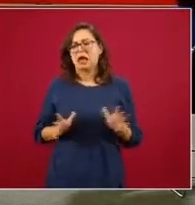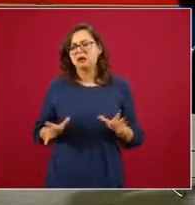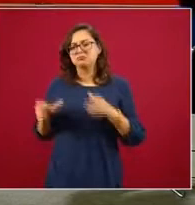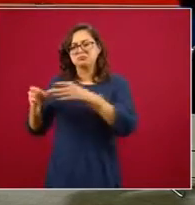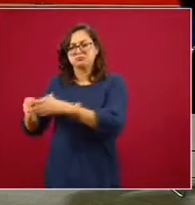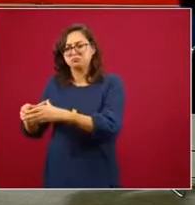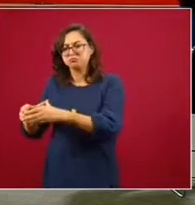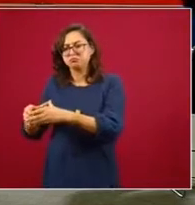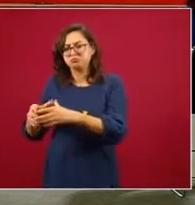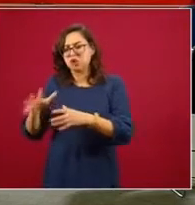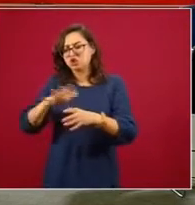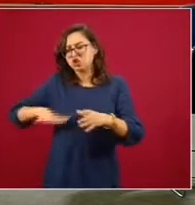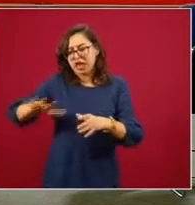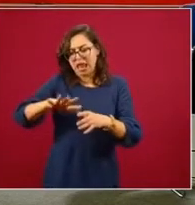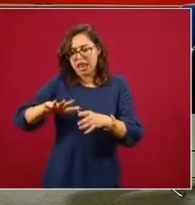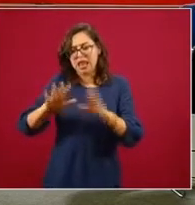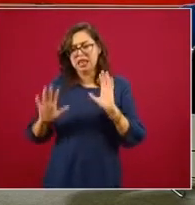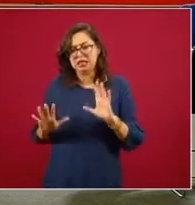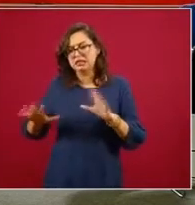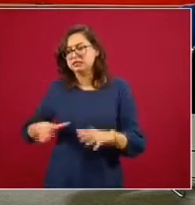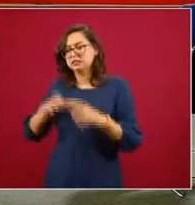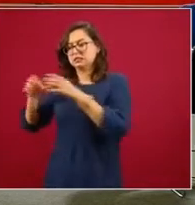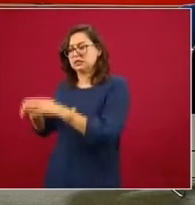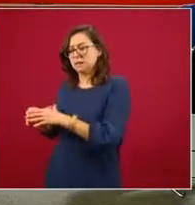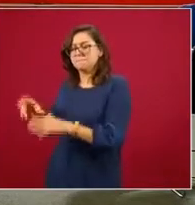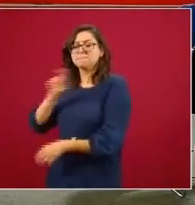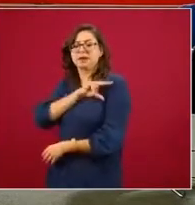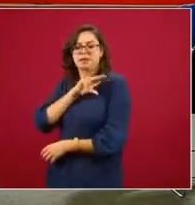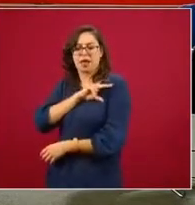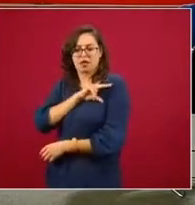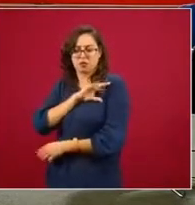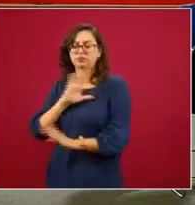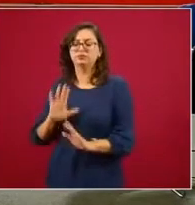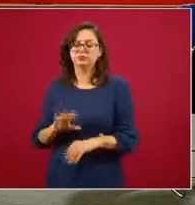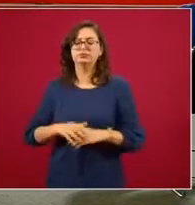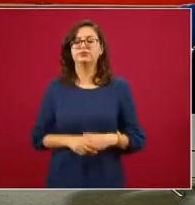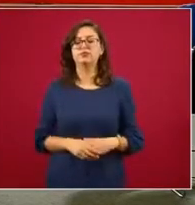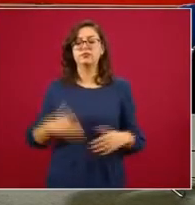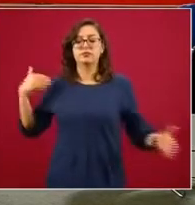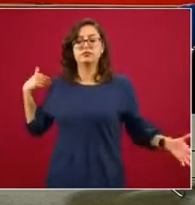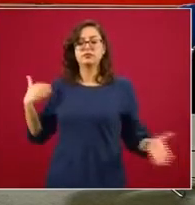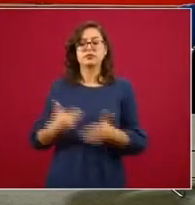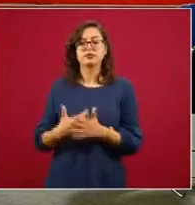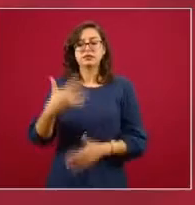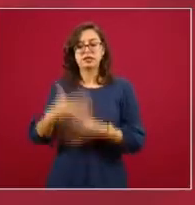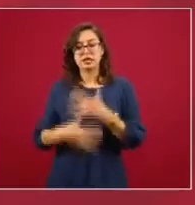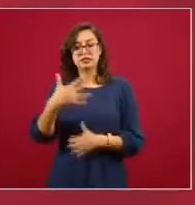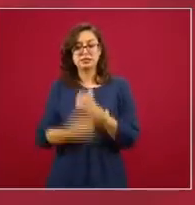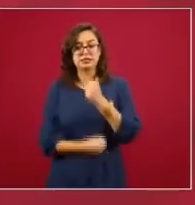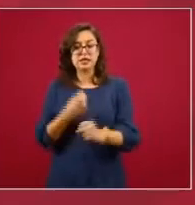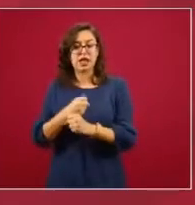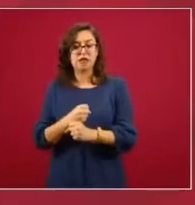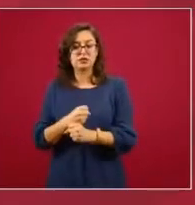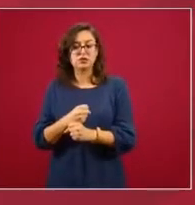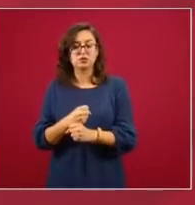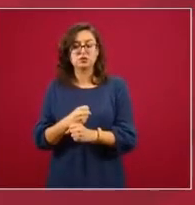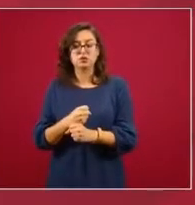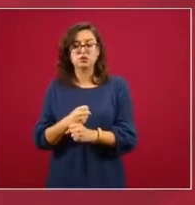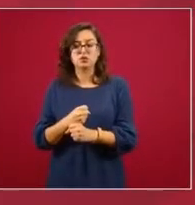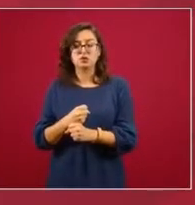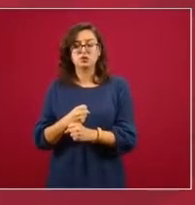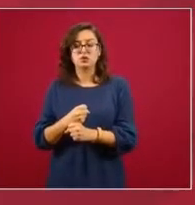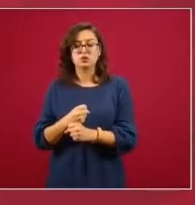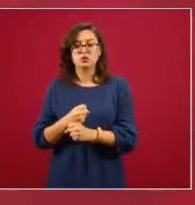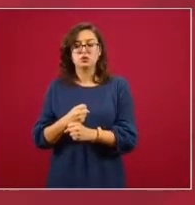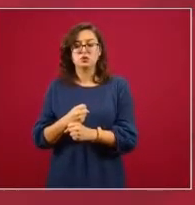es del sector social y un segmento del sector privado. Durante los últimos 15 años en particular, con el